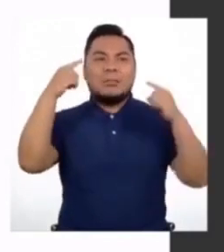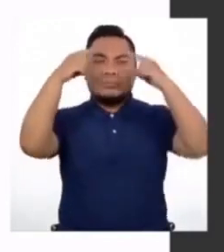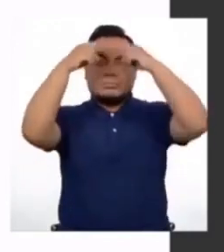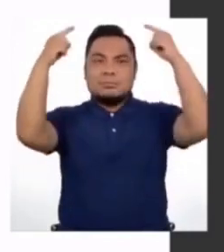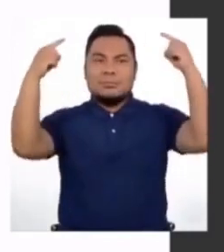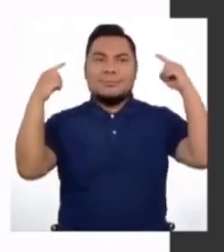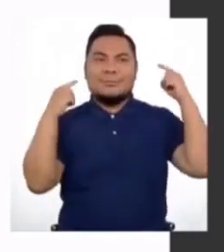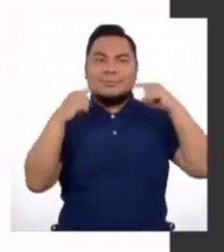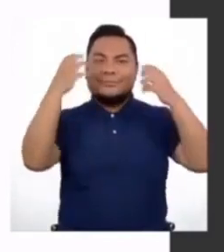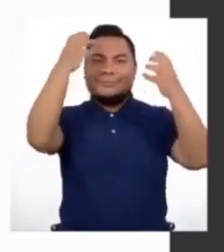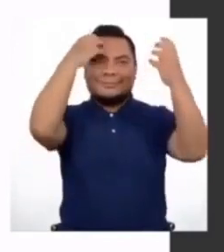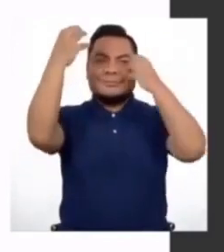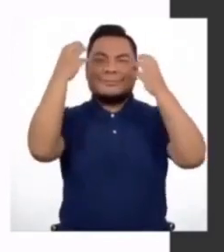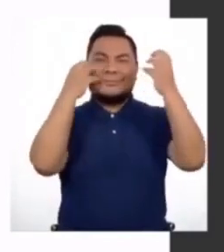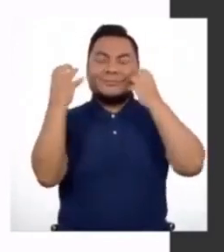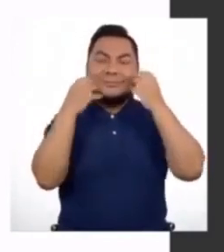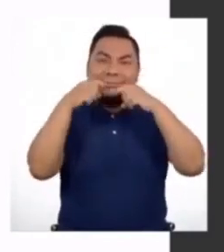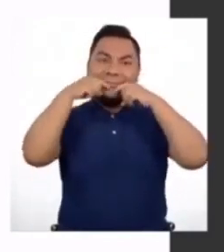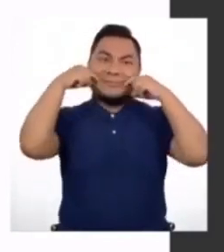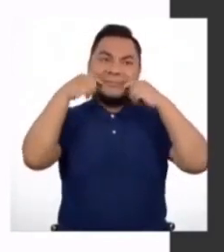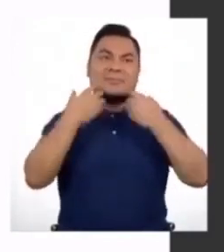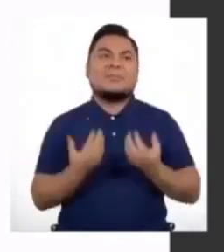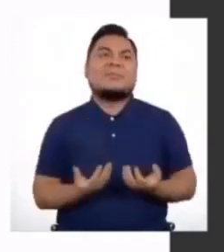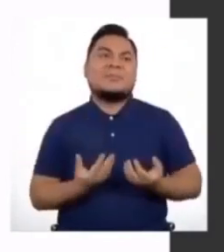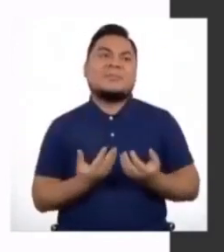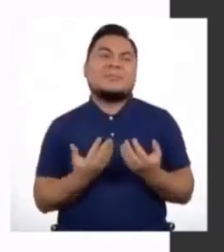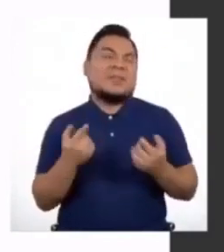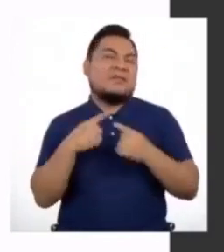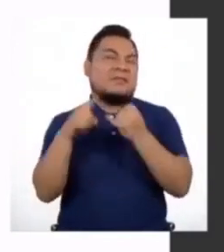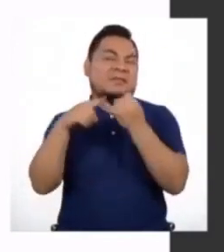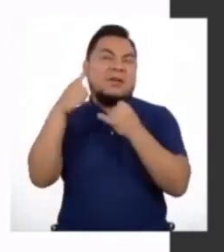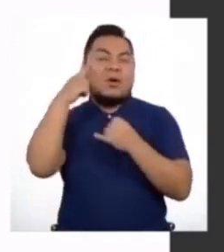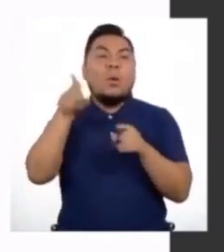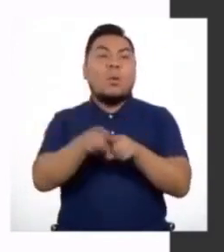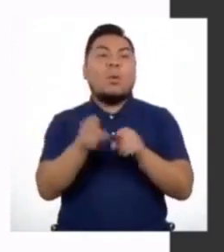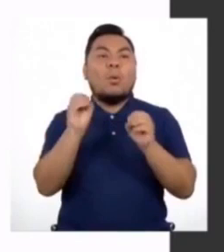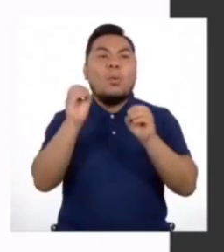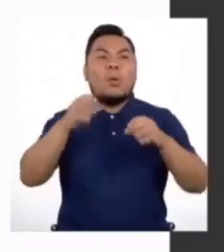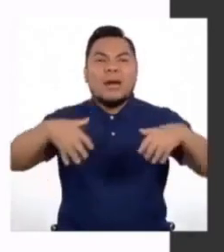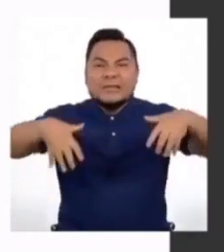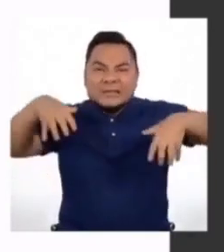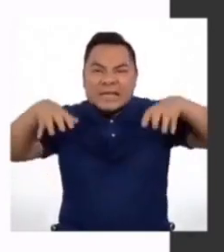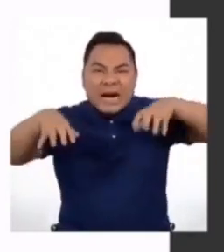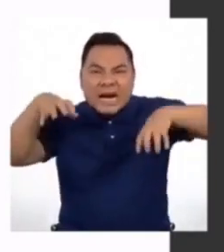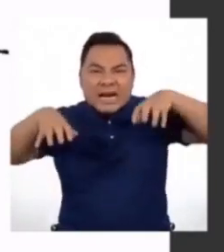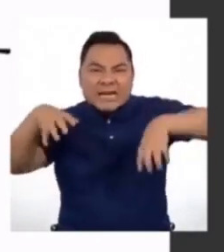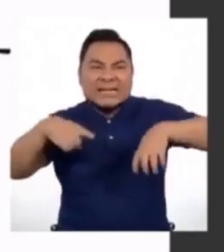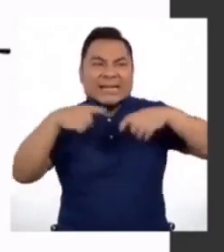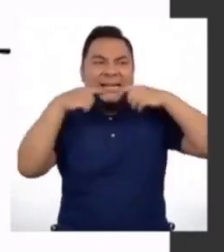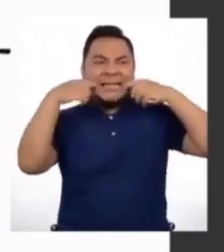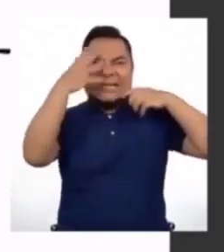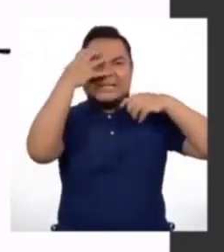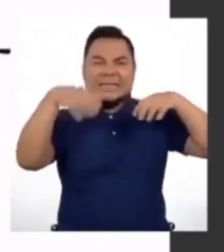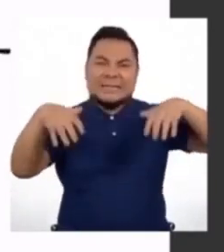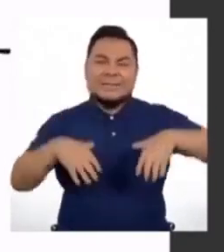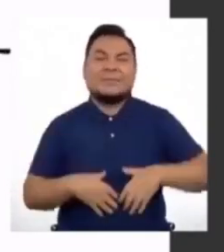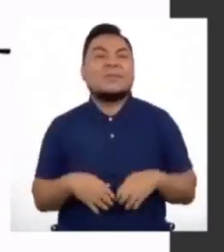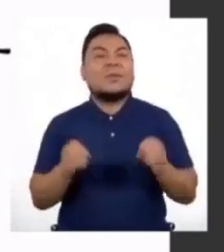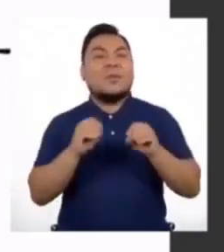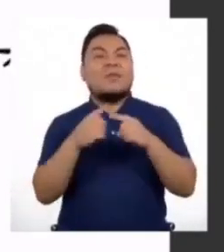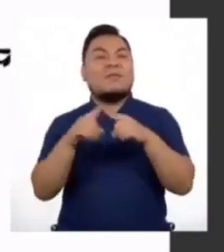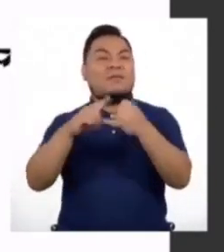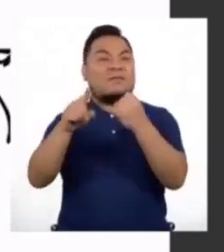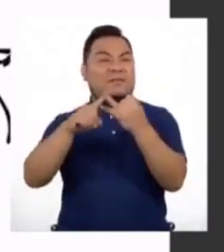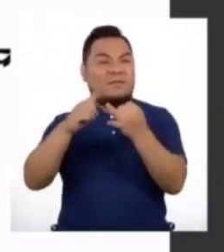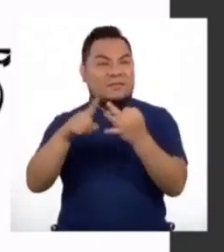llena de ladrillos, o alguien con tentáculos en la boca. o hay distintos tipos